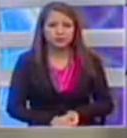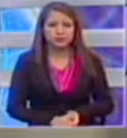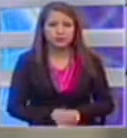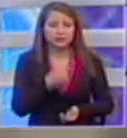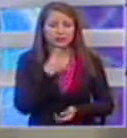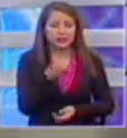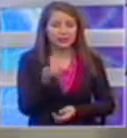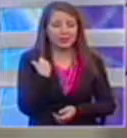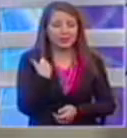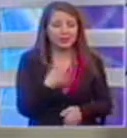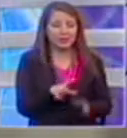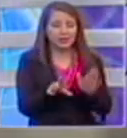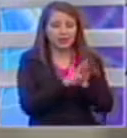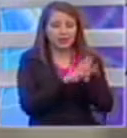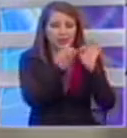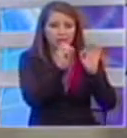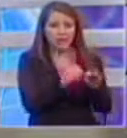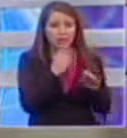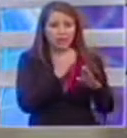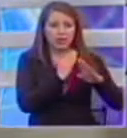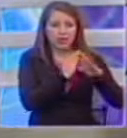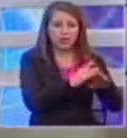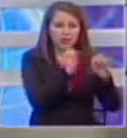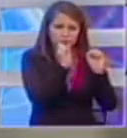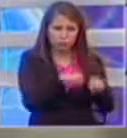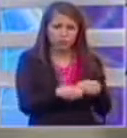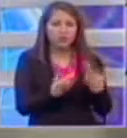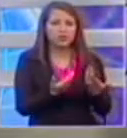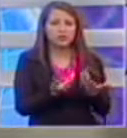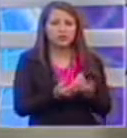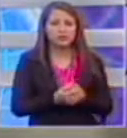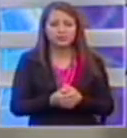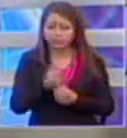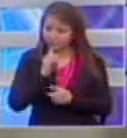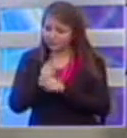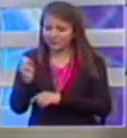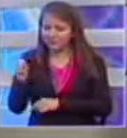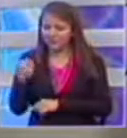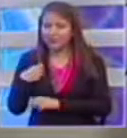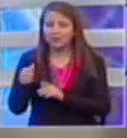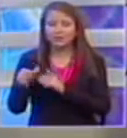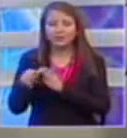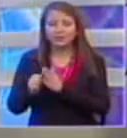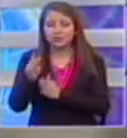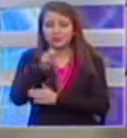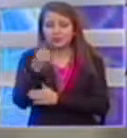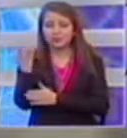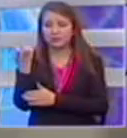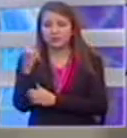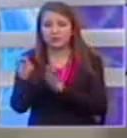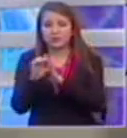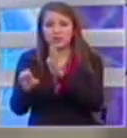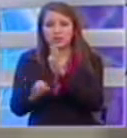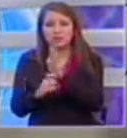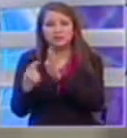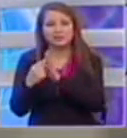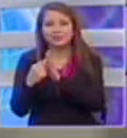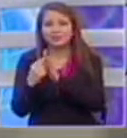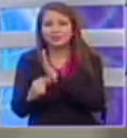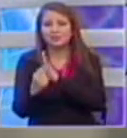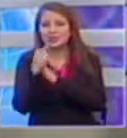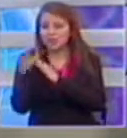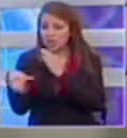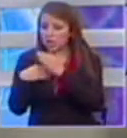el sustento legal para poder evitar esta situación? Pero por supuesto, el artículo 115 de la Constitución le obliga